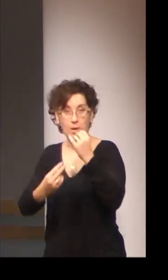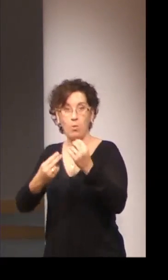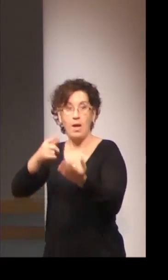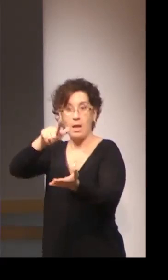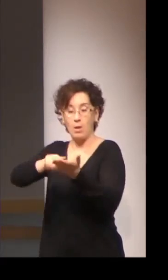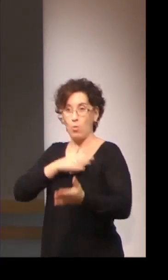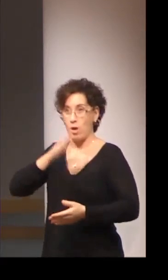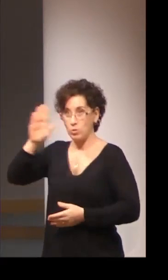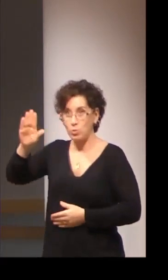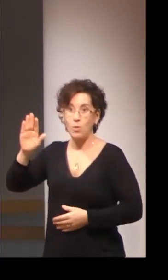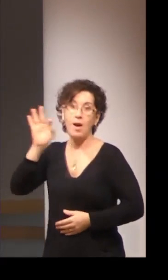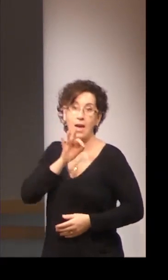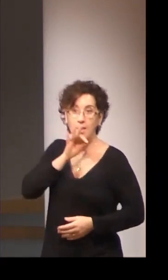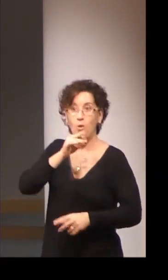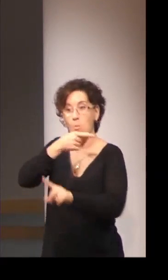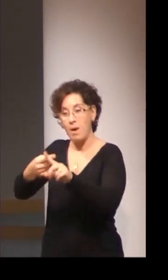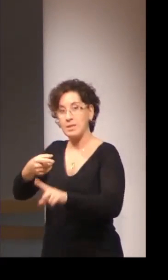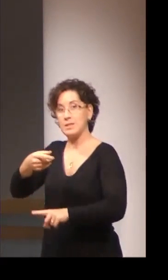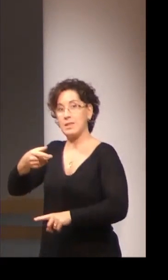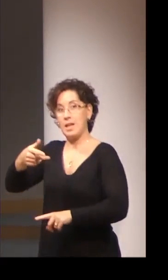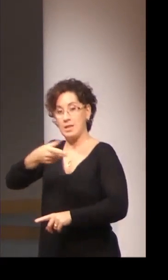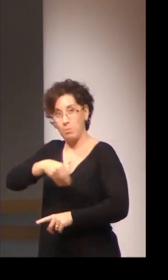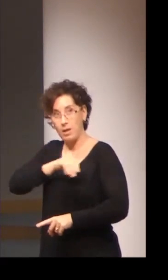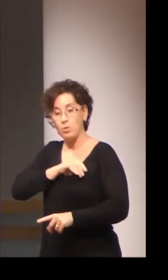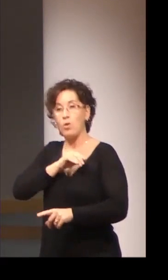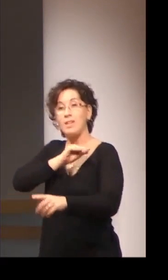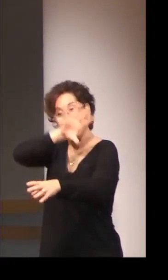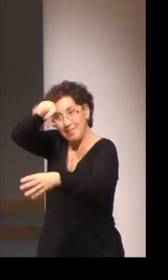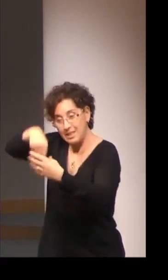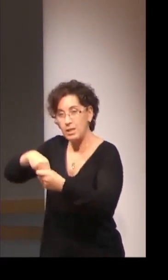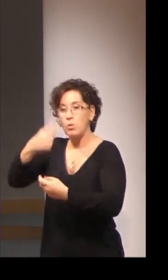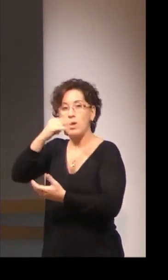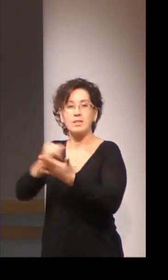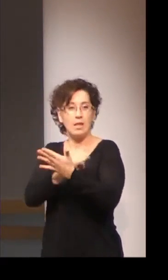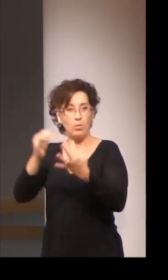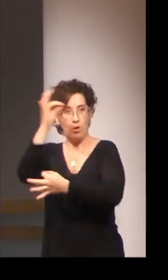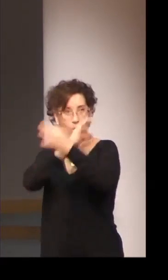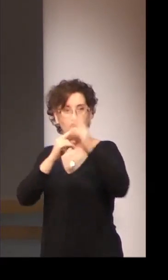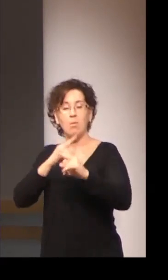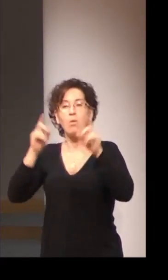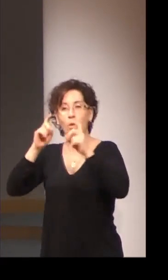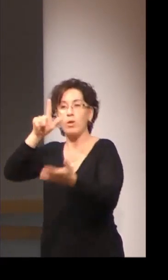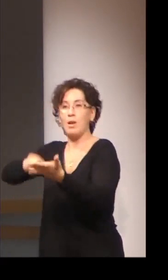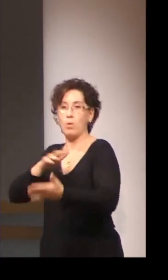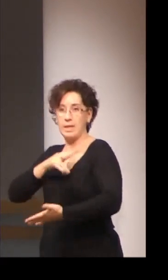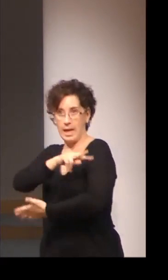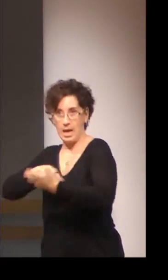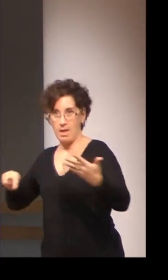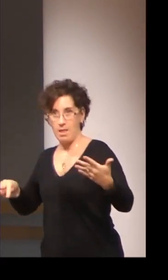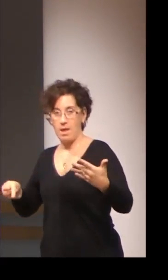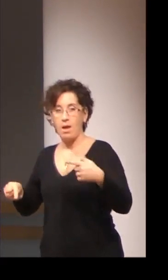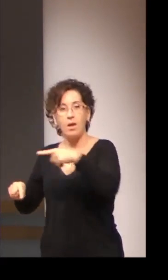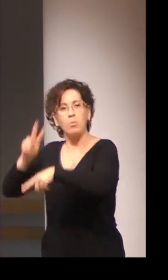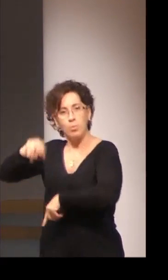español y en una asignatura concreta que se llama educación y lenguas en Galicia esta asignatura es una optativa